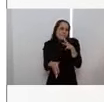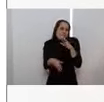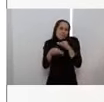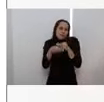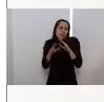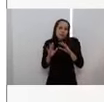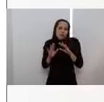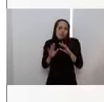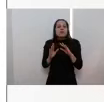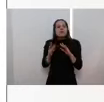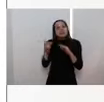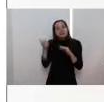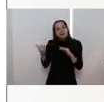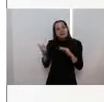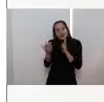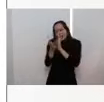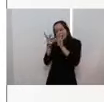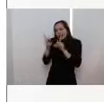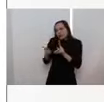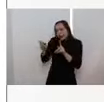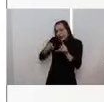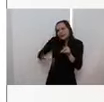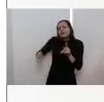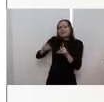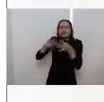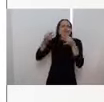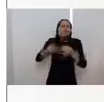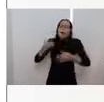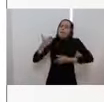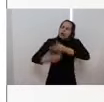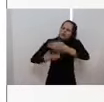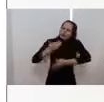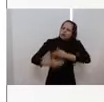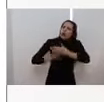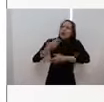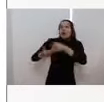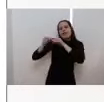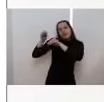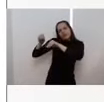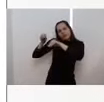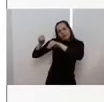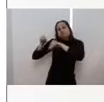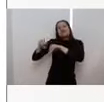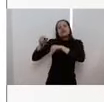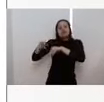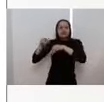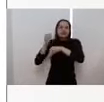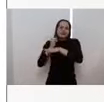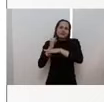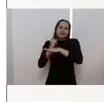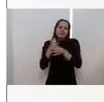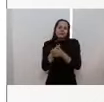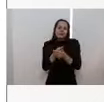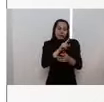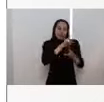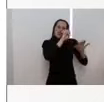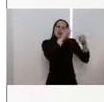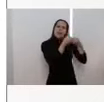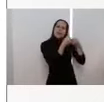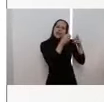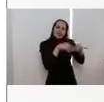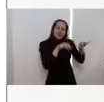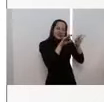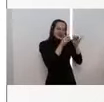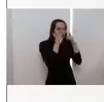estudiantes han estado cumpliendo con este proceso formativo de nuestra institución dentro de los convenios de resaltar pues de pronto la